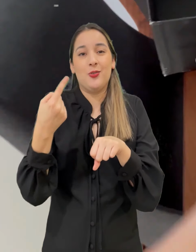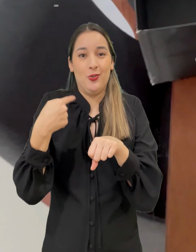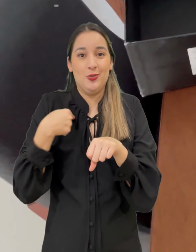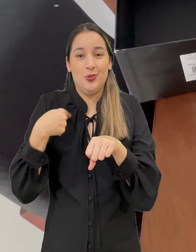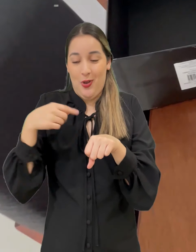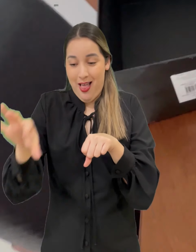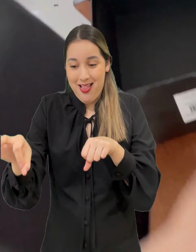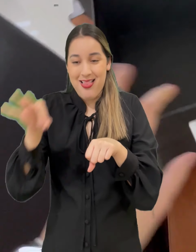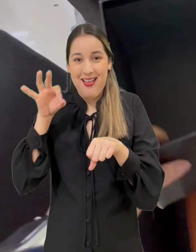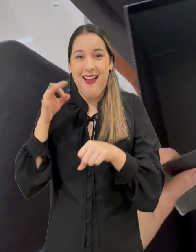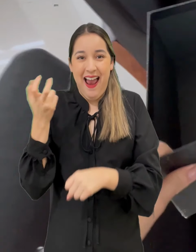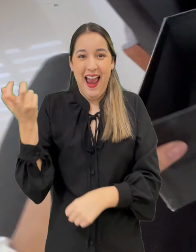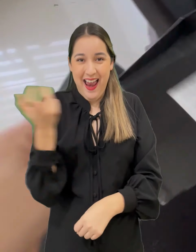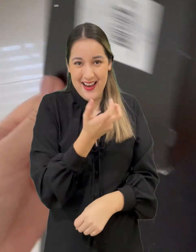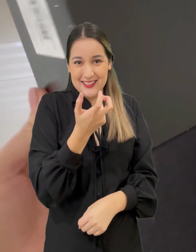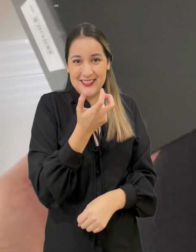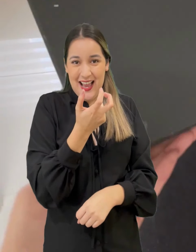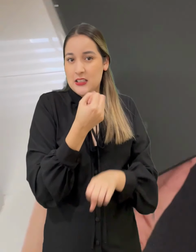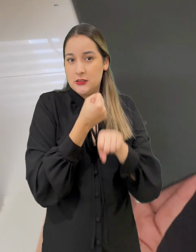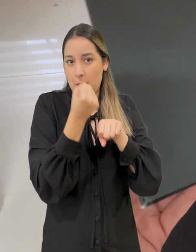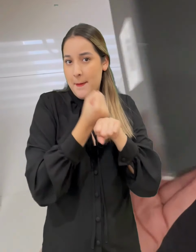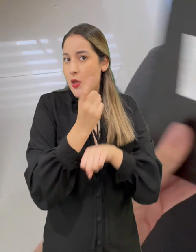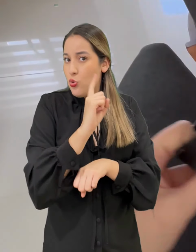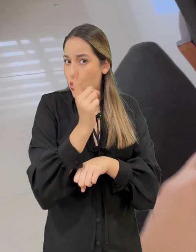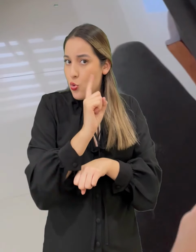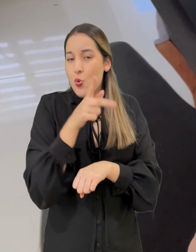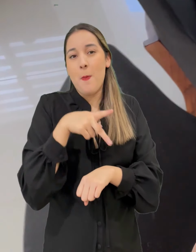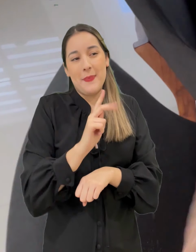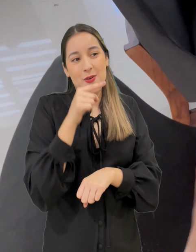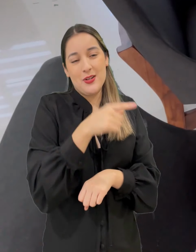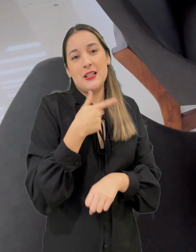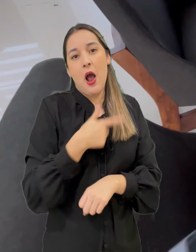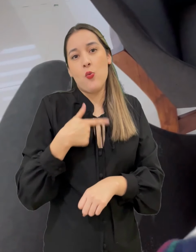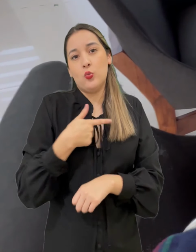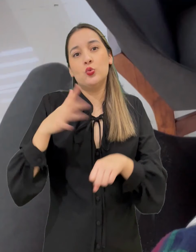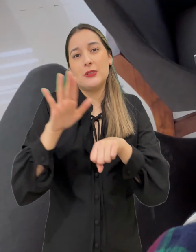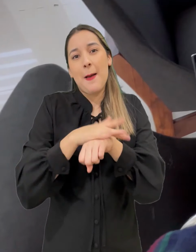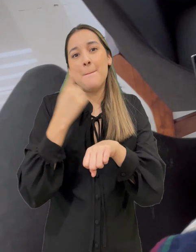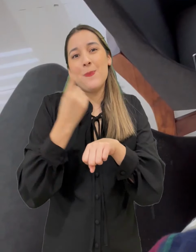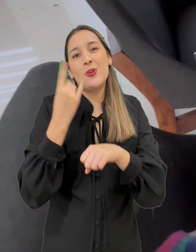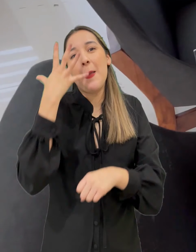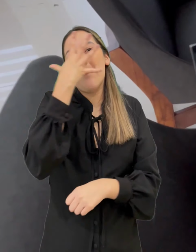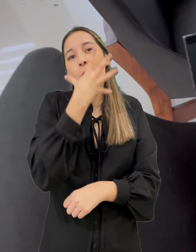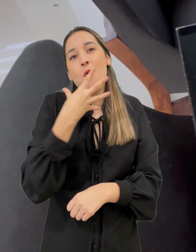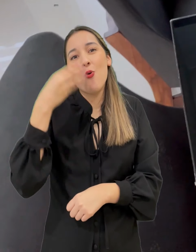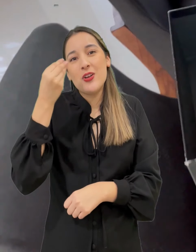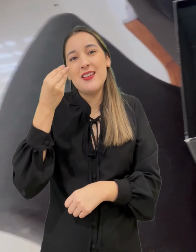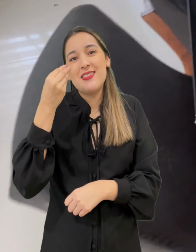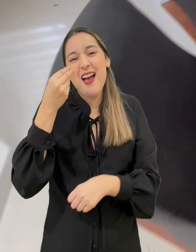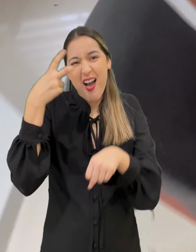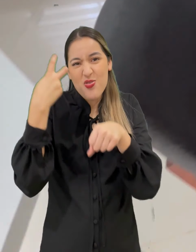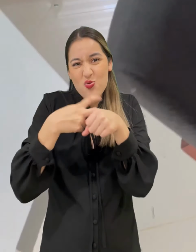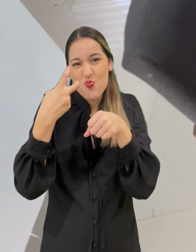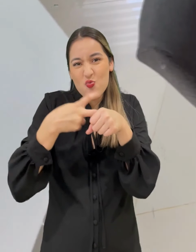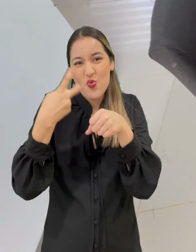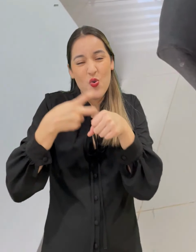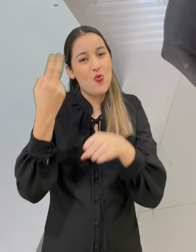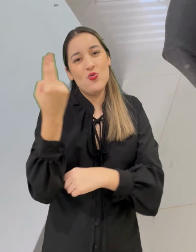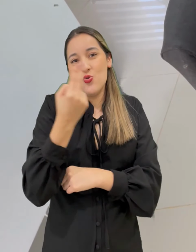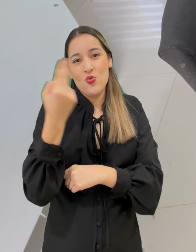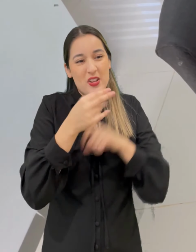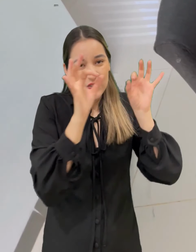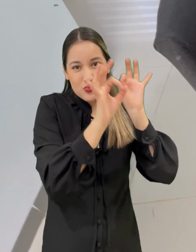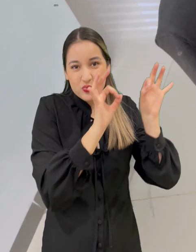zapatos pero pero siento que éstas no las tengo que forrar no son de cartón así durito